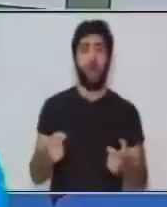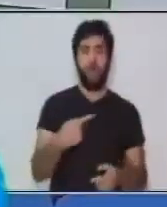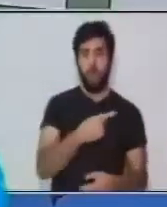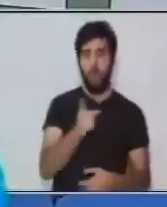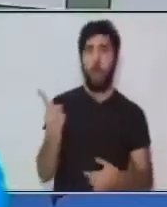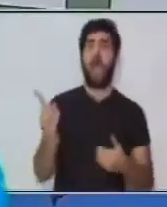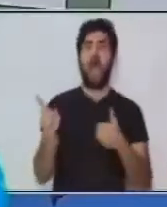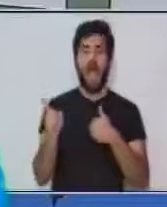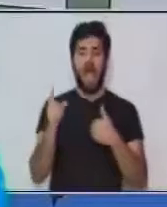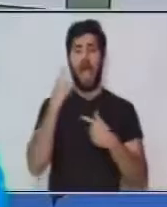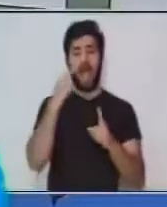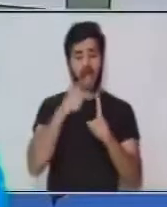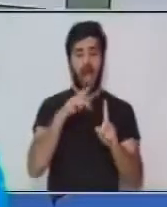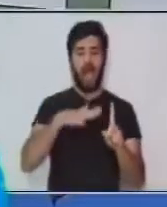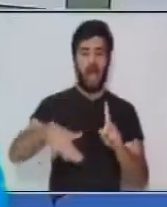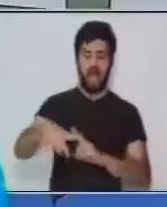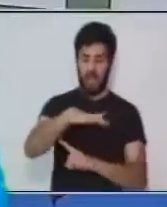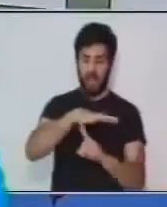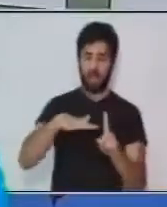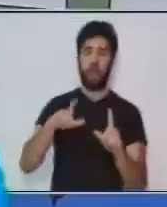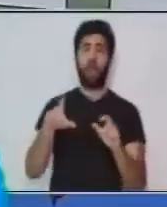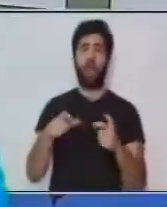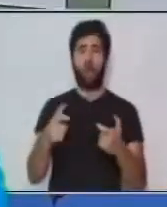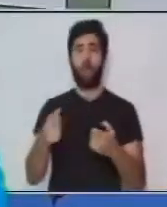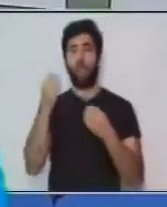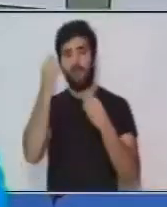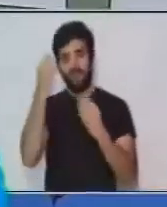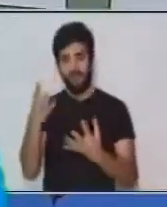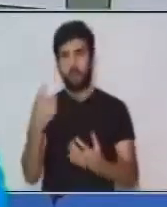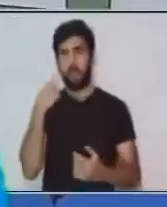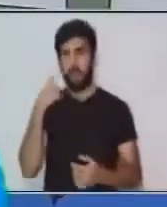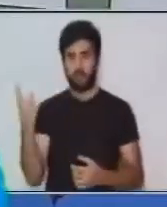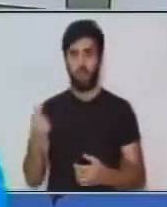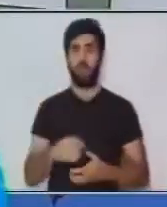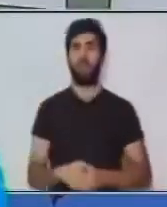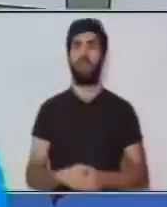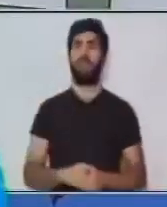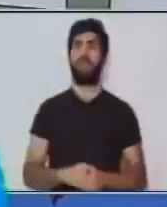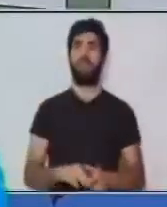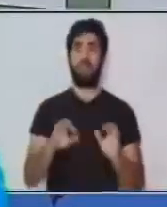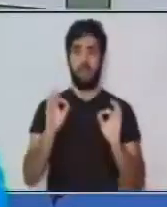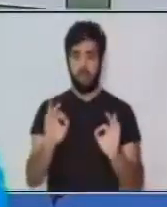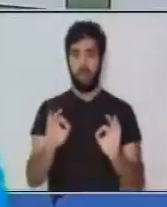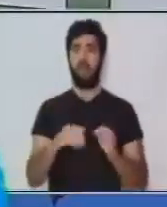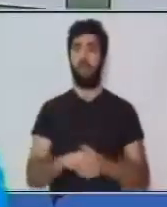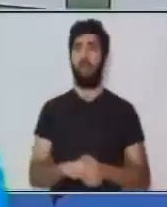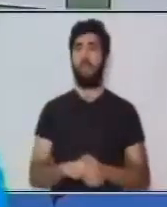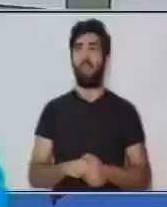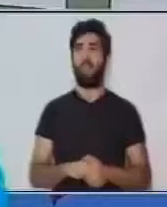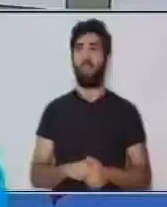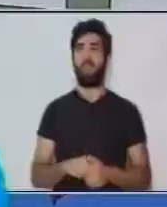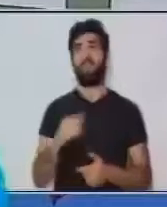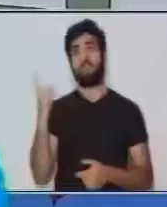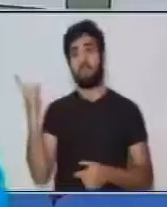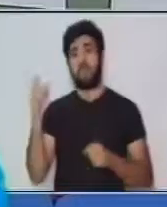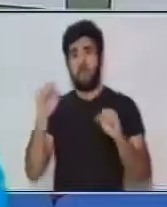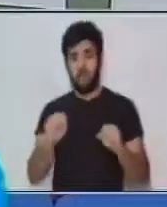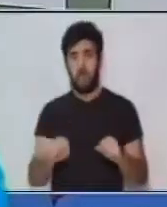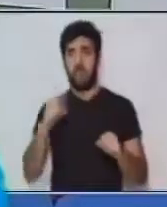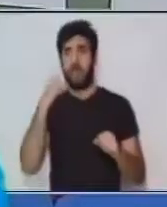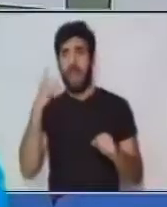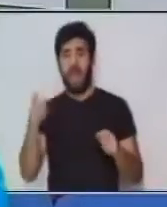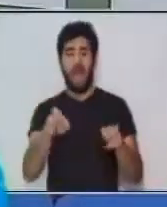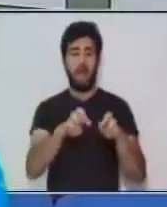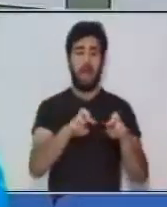tenido algún contexto de la información que nosotros vamos a estar obteniendo. En este caso, pueden ser, por ejemplo,